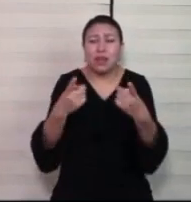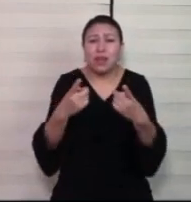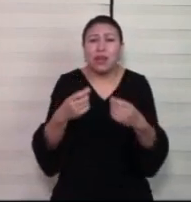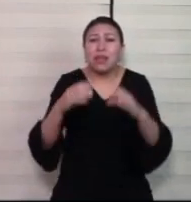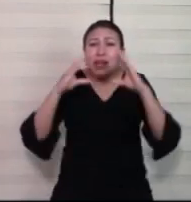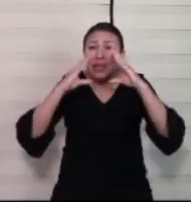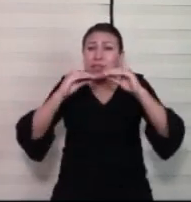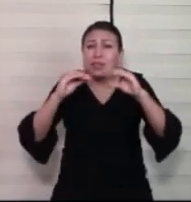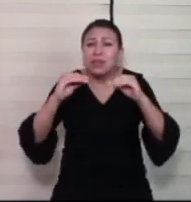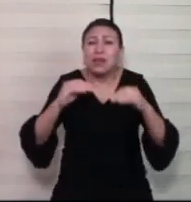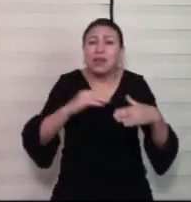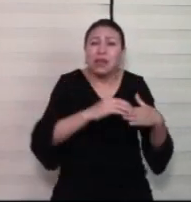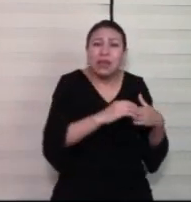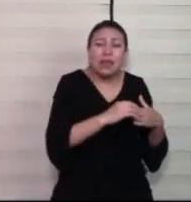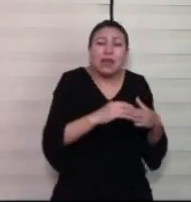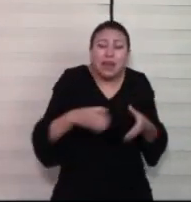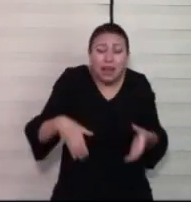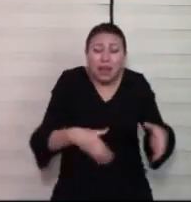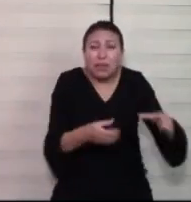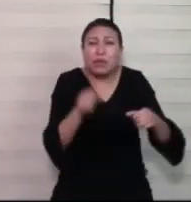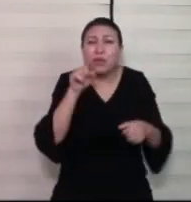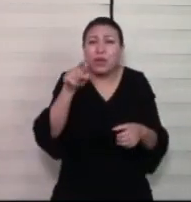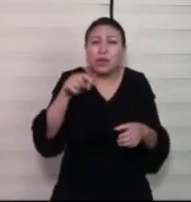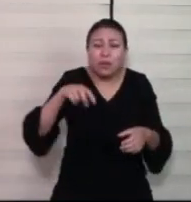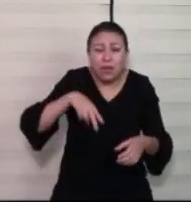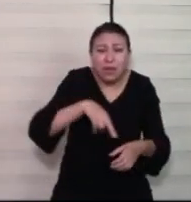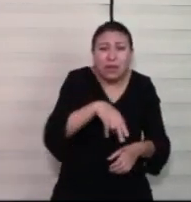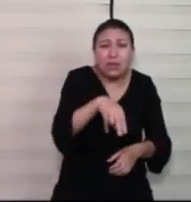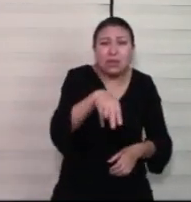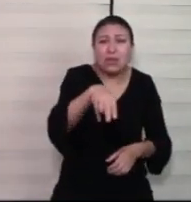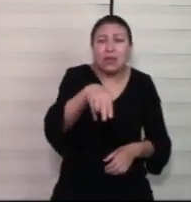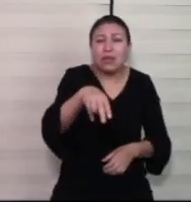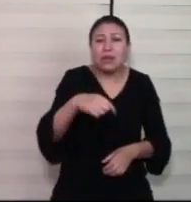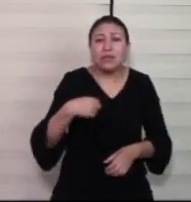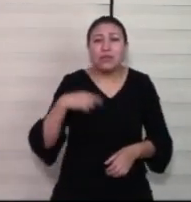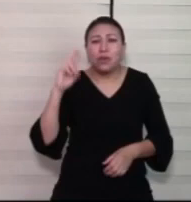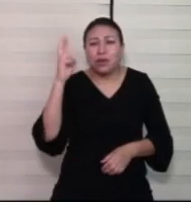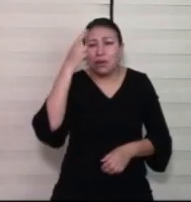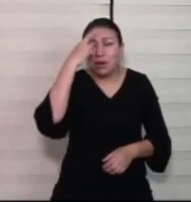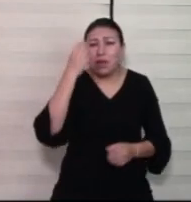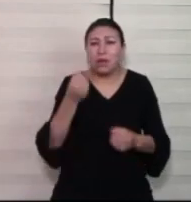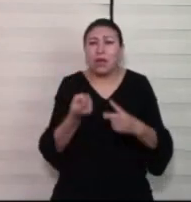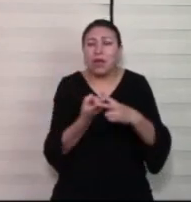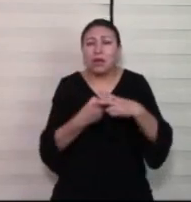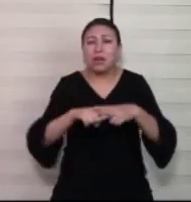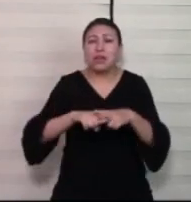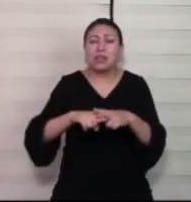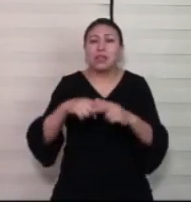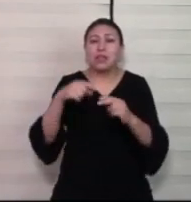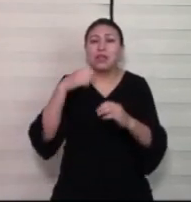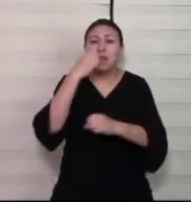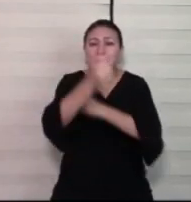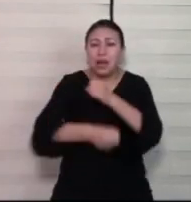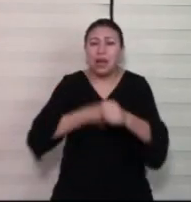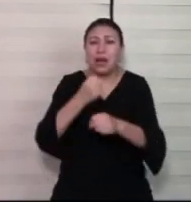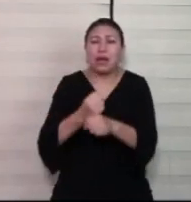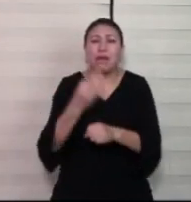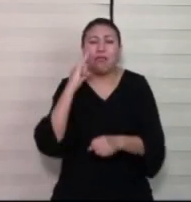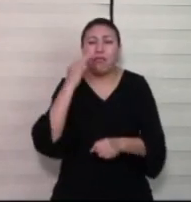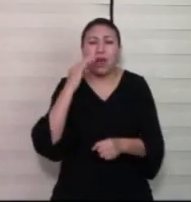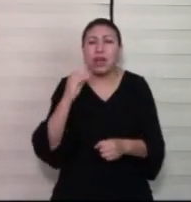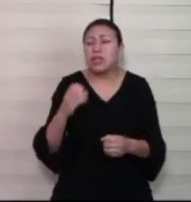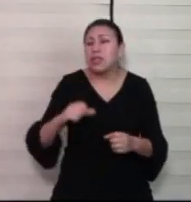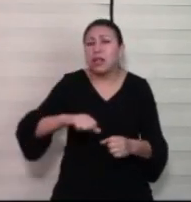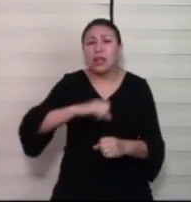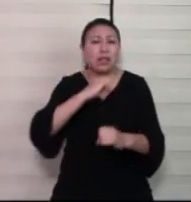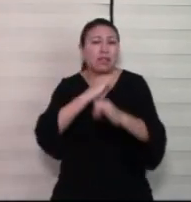andar. Recuerdo que al principio del año salía en Face y en otros medios de